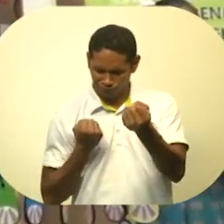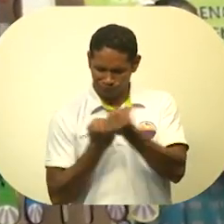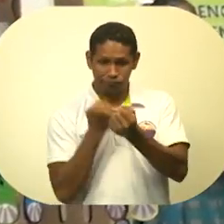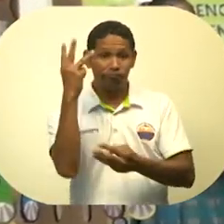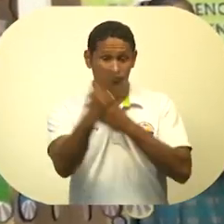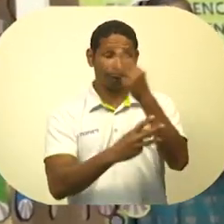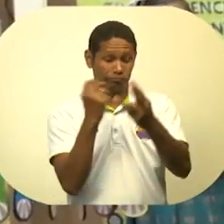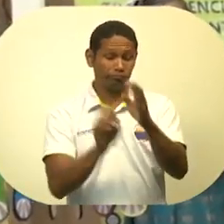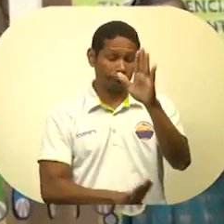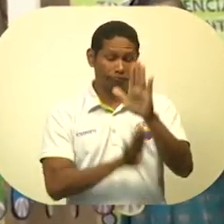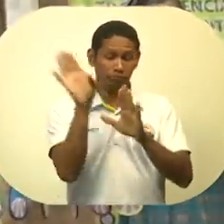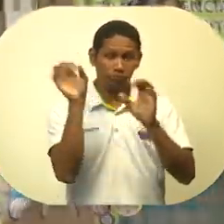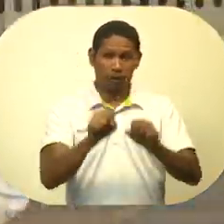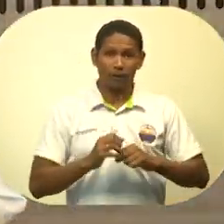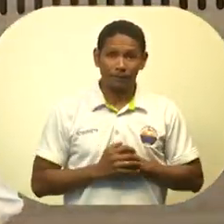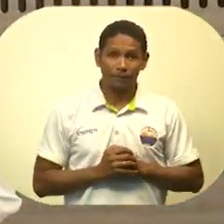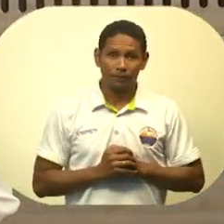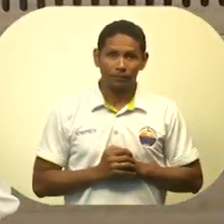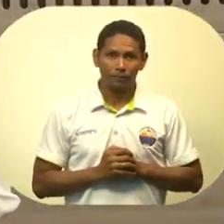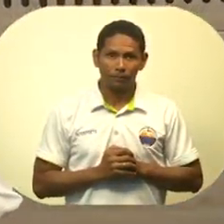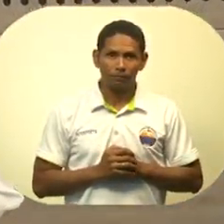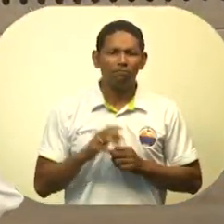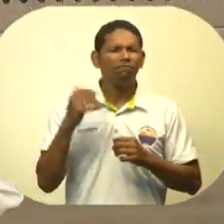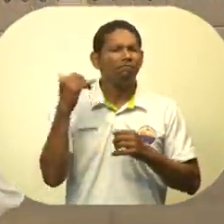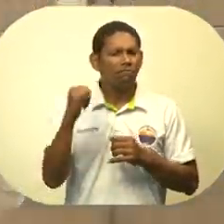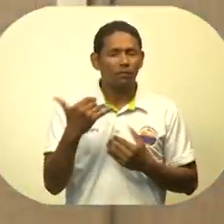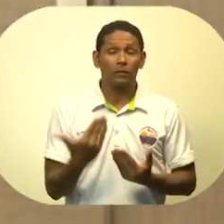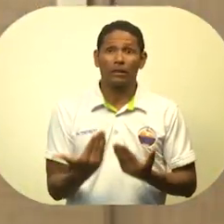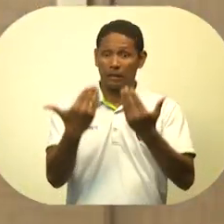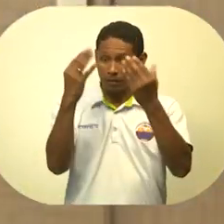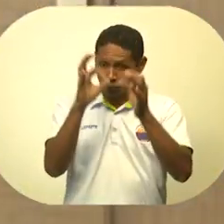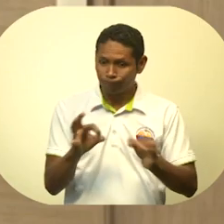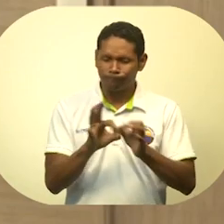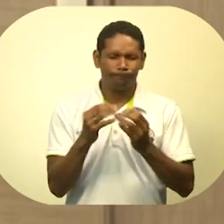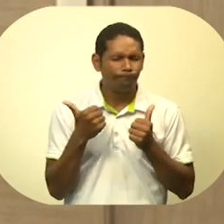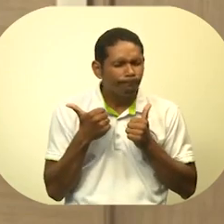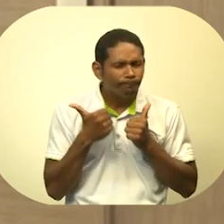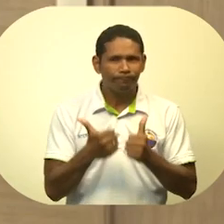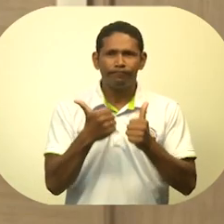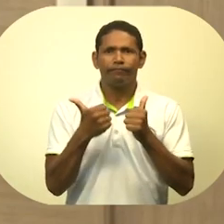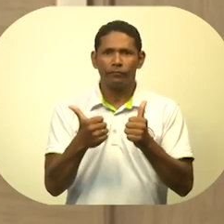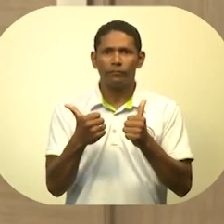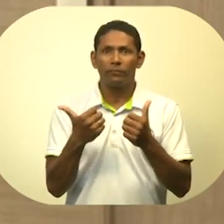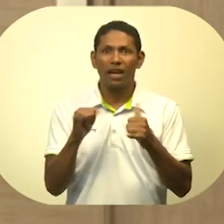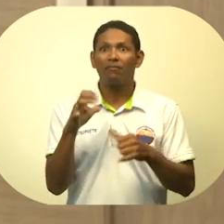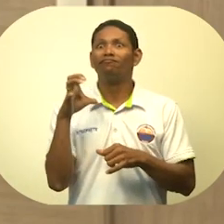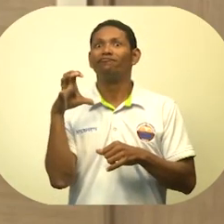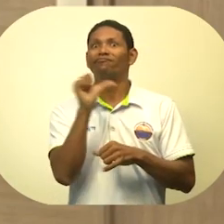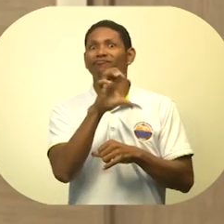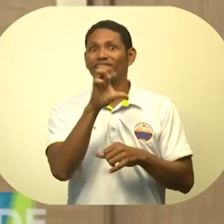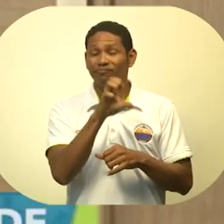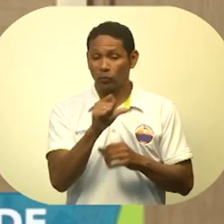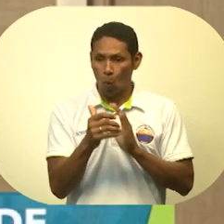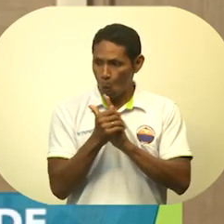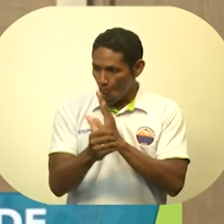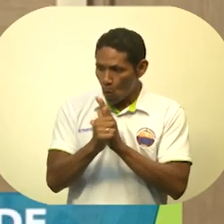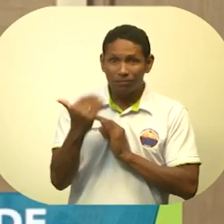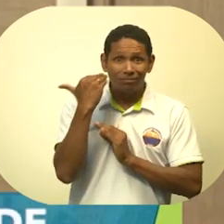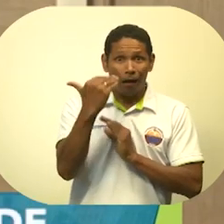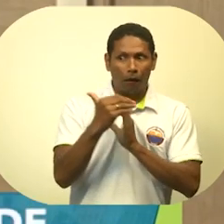avances científicos a nivel mundial. El resultado del evento ha sido magnífico porque nos dimos cuenta de que hay